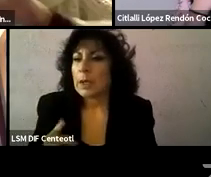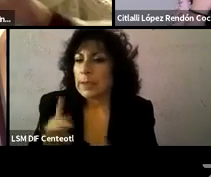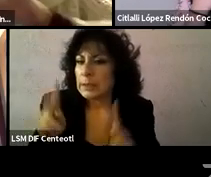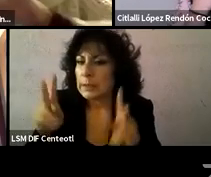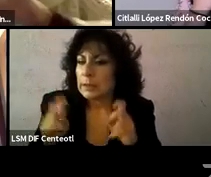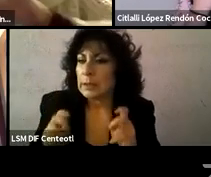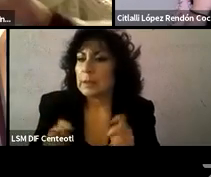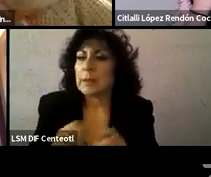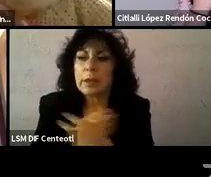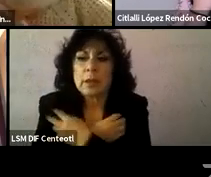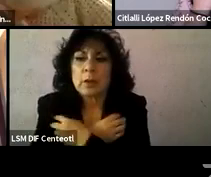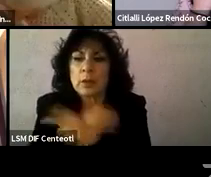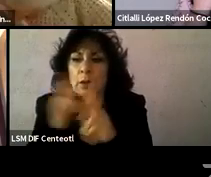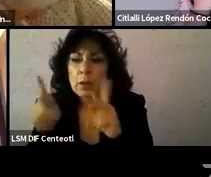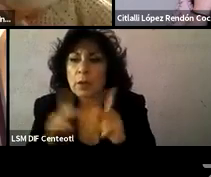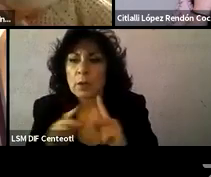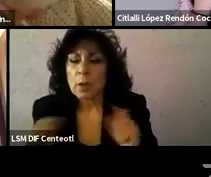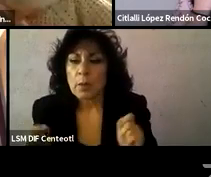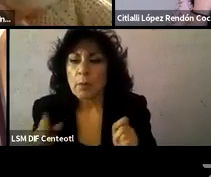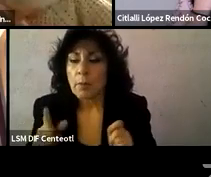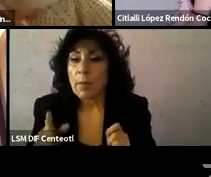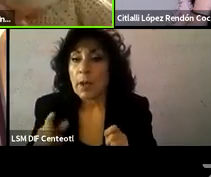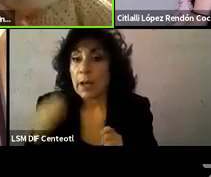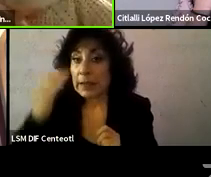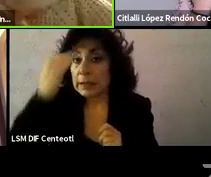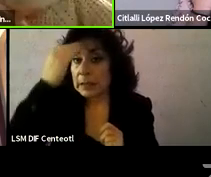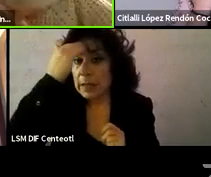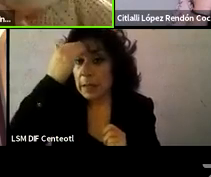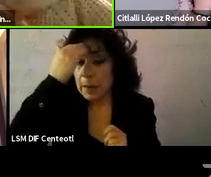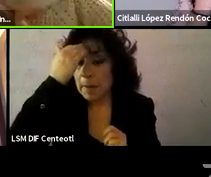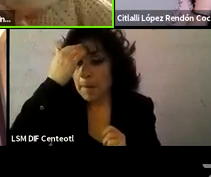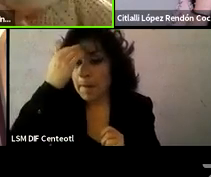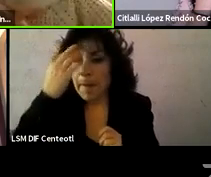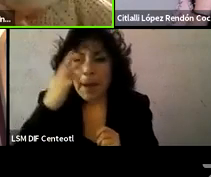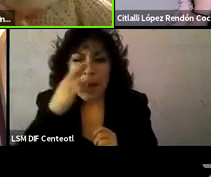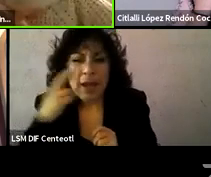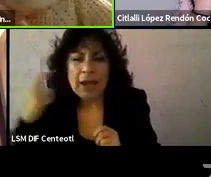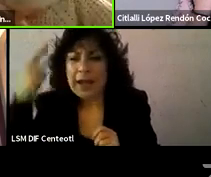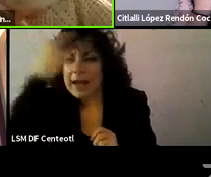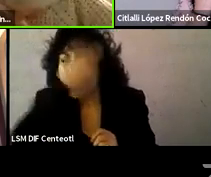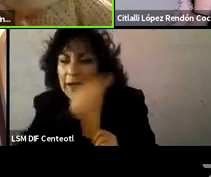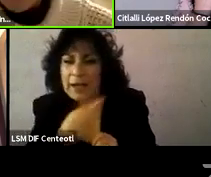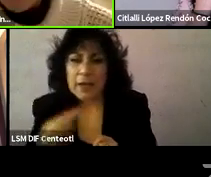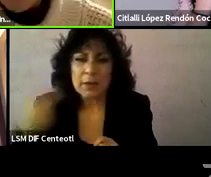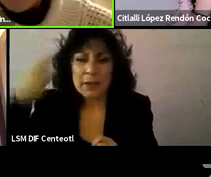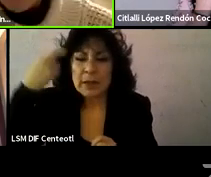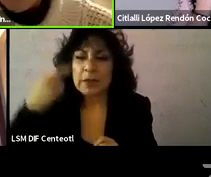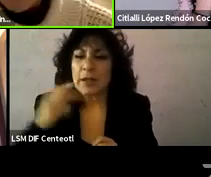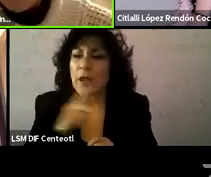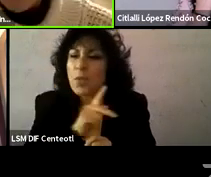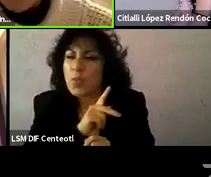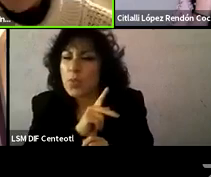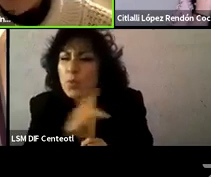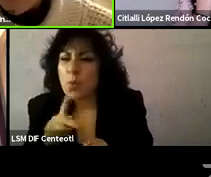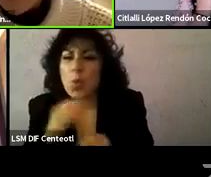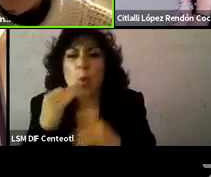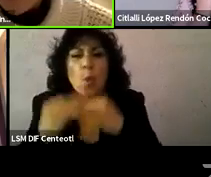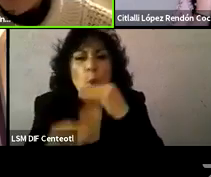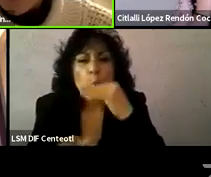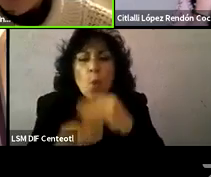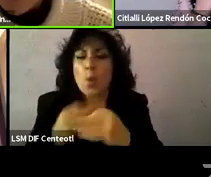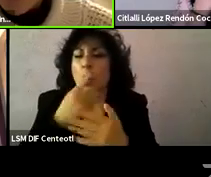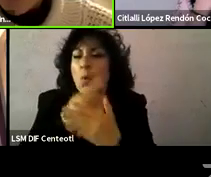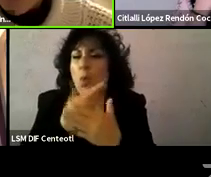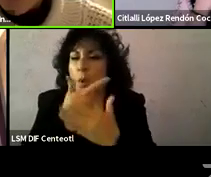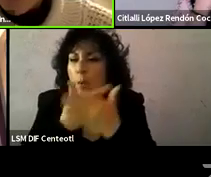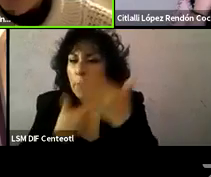va a repensar la educación misma, ¿no? Justo todo el programa escolar. Pienso mucho en una experiencia que tuvimos